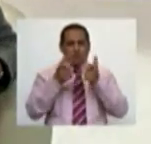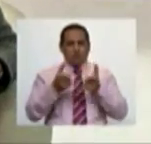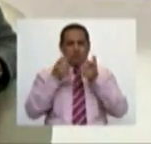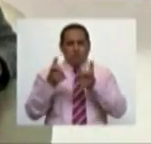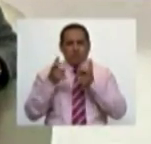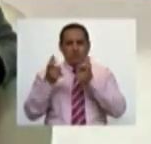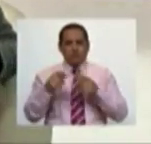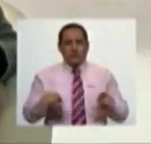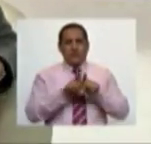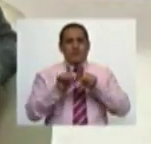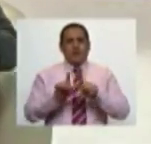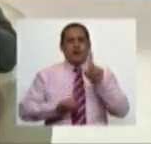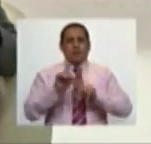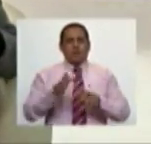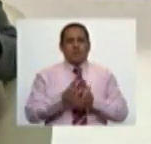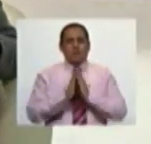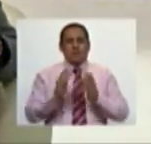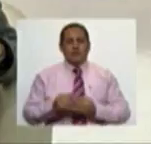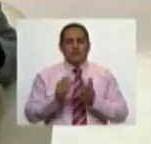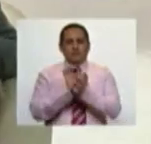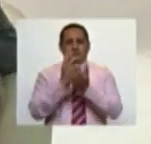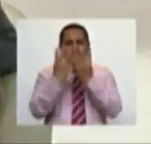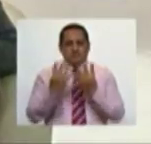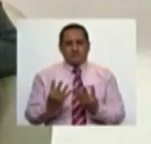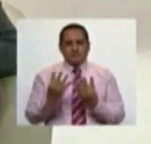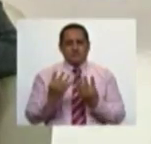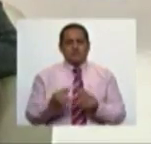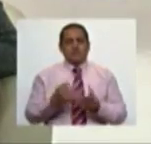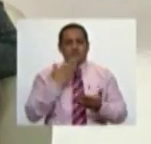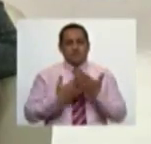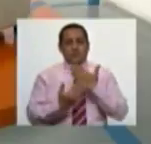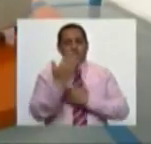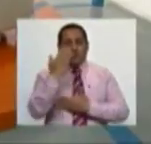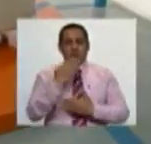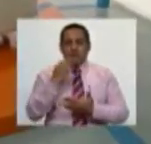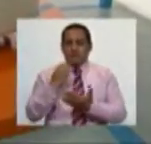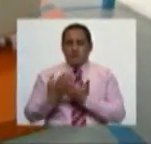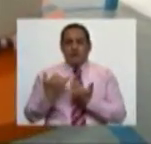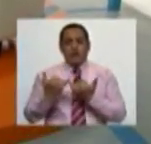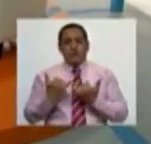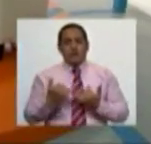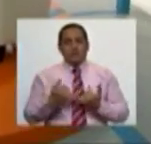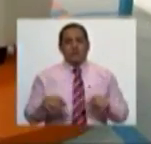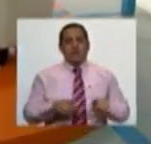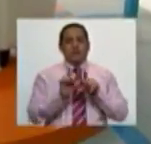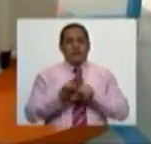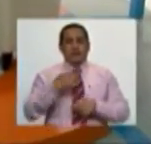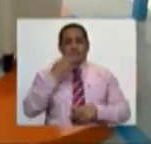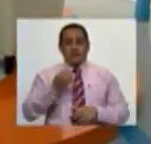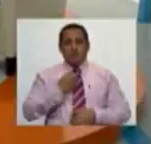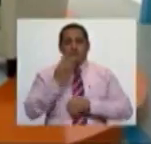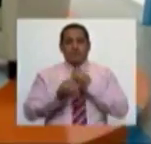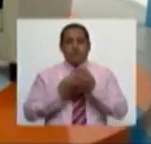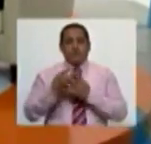mayor número de cámaras de vigilancia, incluso hasta de rejas. ¿No es así, Felipe? Buenos días. Buenos días, Rocío. Bueno, en realidad lo que hace